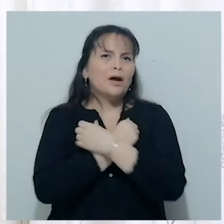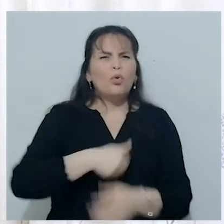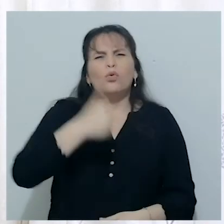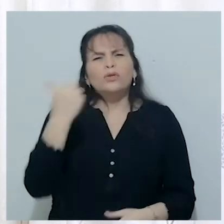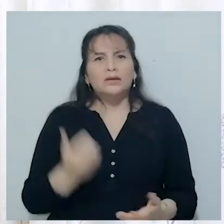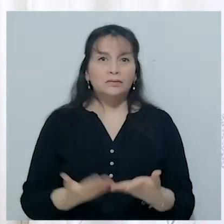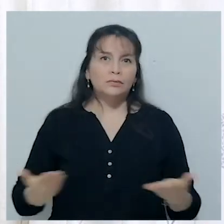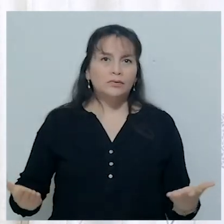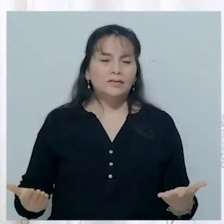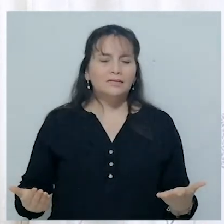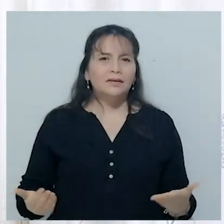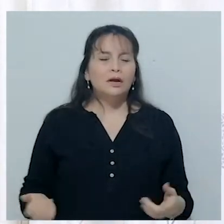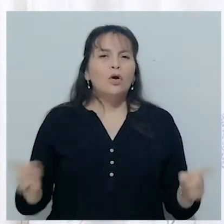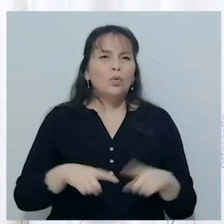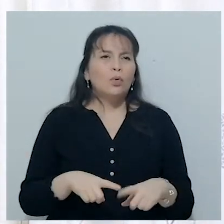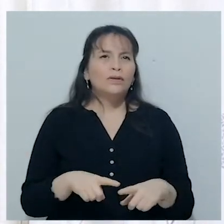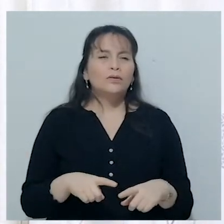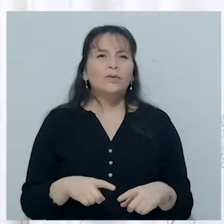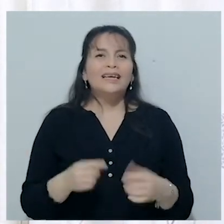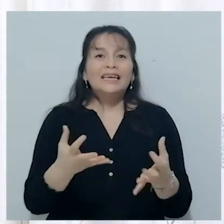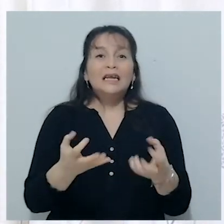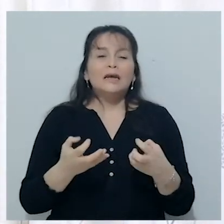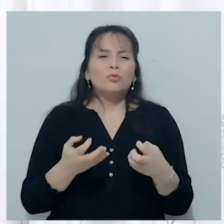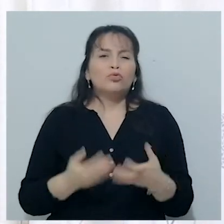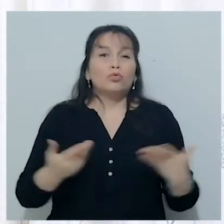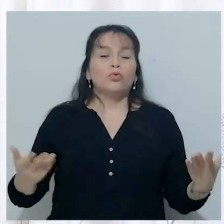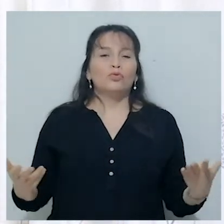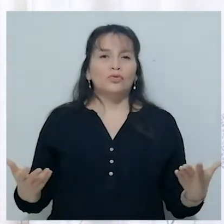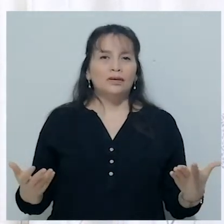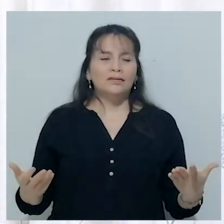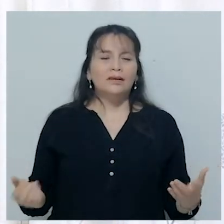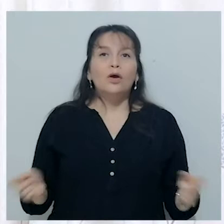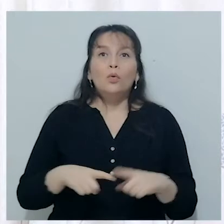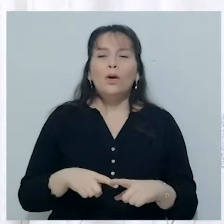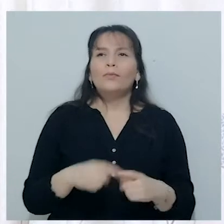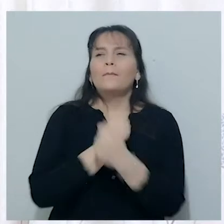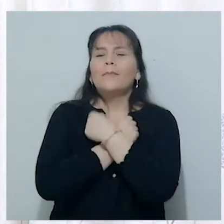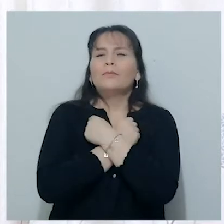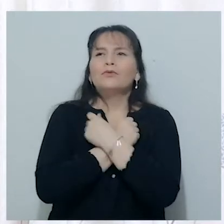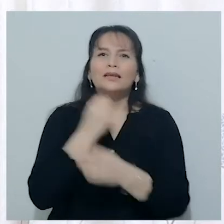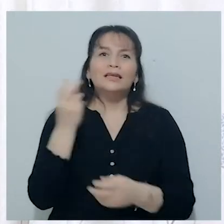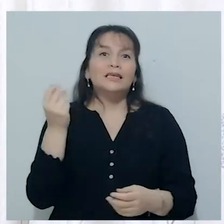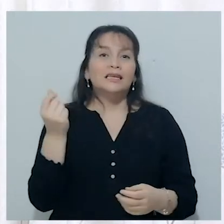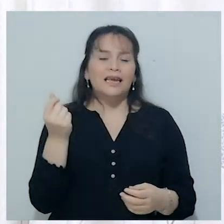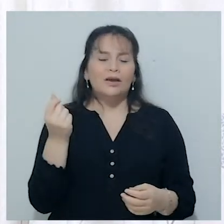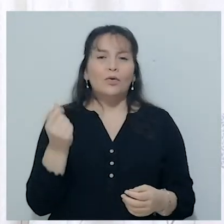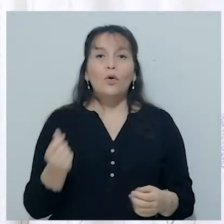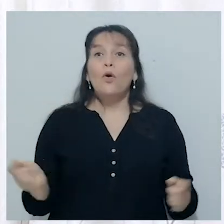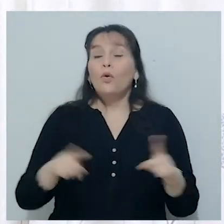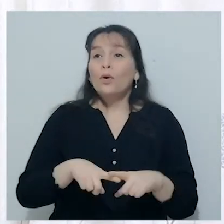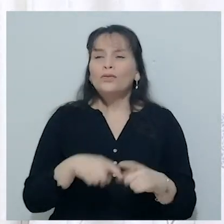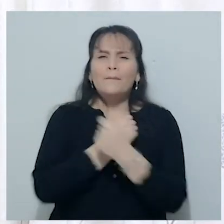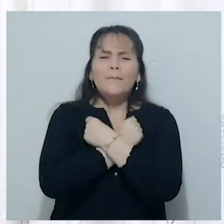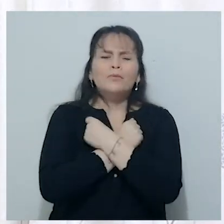supremacía, para amar otras cosas. Cuando hay materialismo, caemos en la idolatría. Cuando amamos